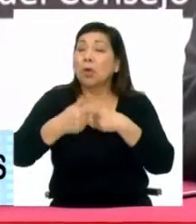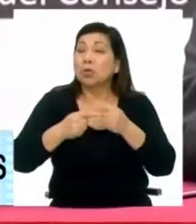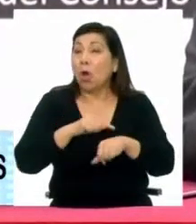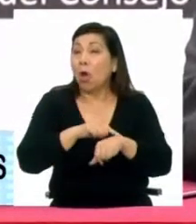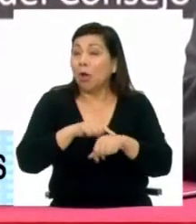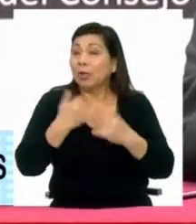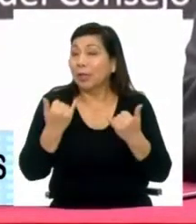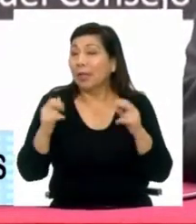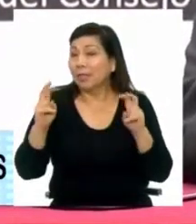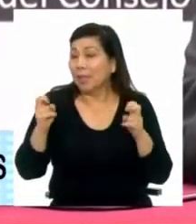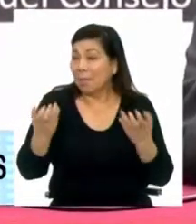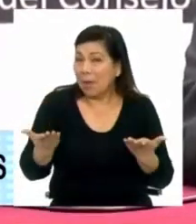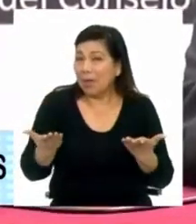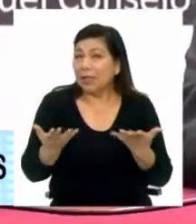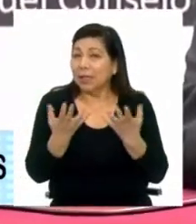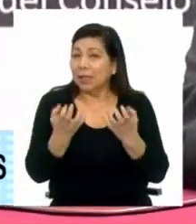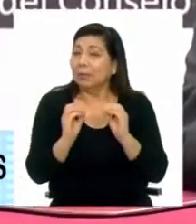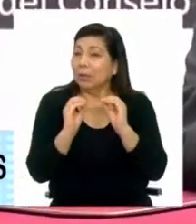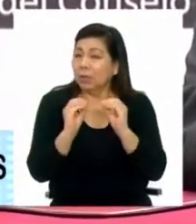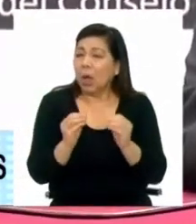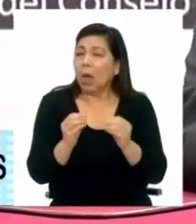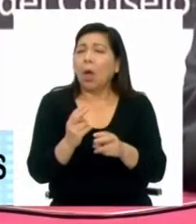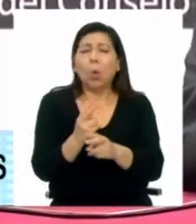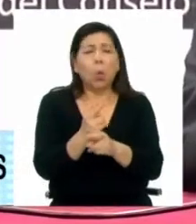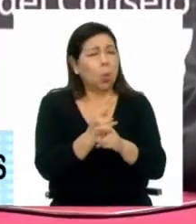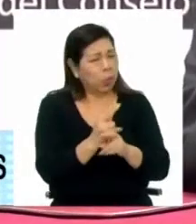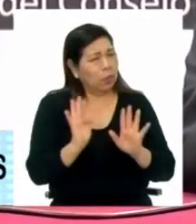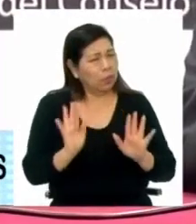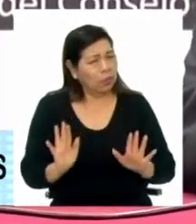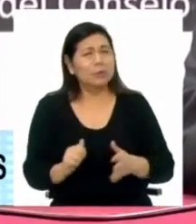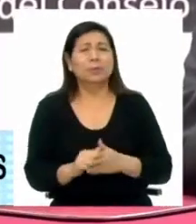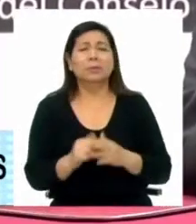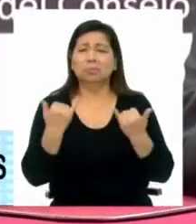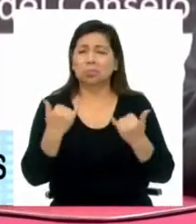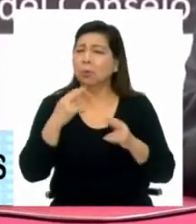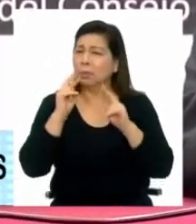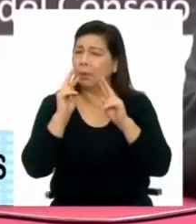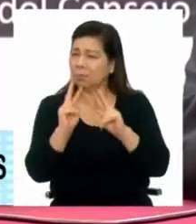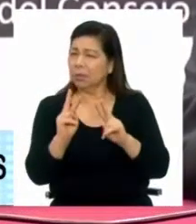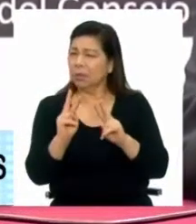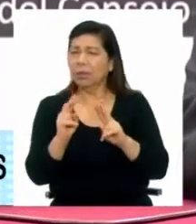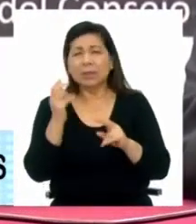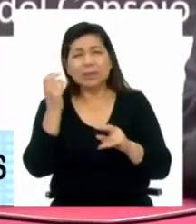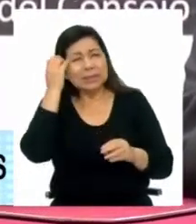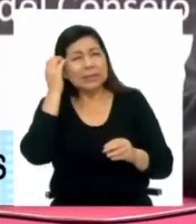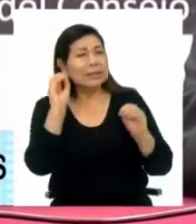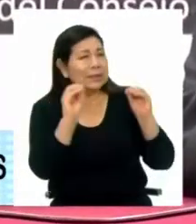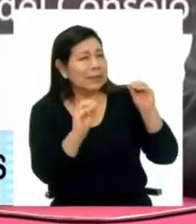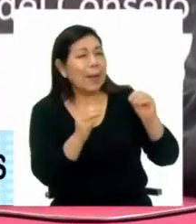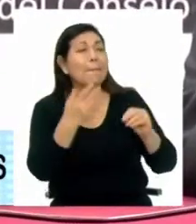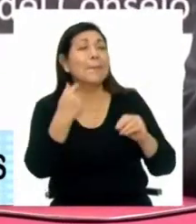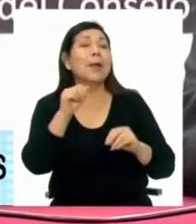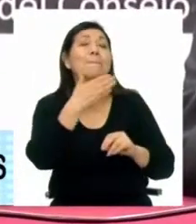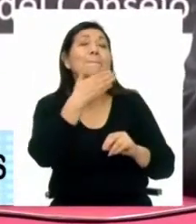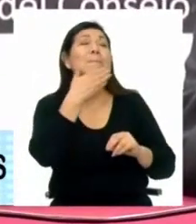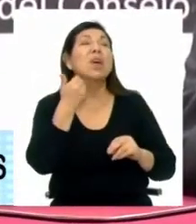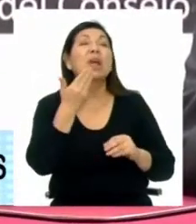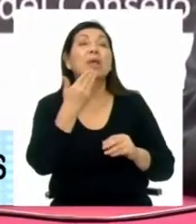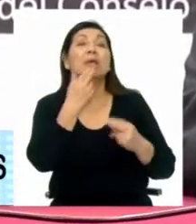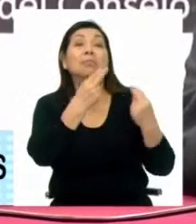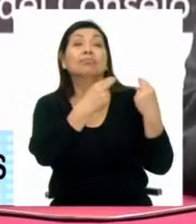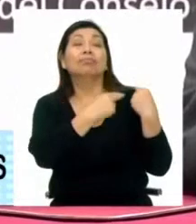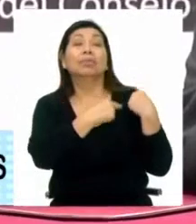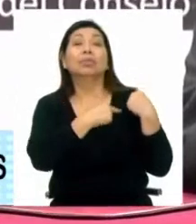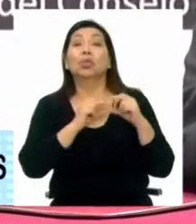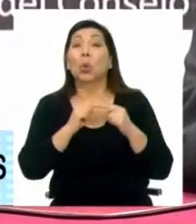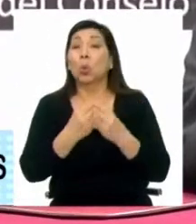próximas horas este tema. Queremos darle seguridad que estamos mirando propuestas para ver quién asume